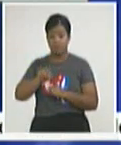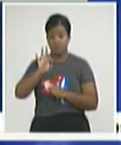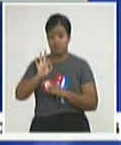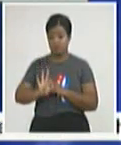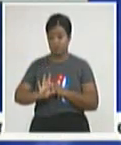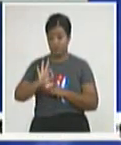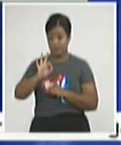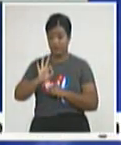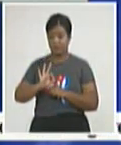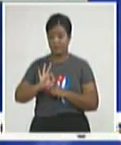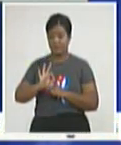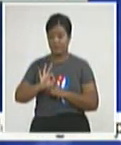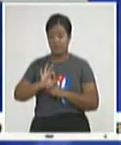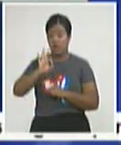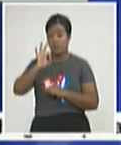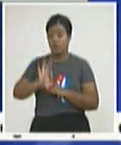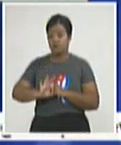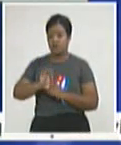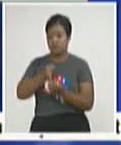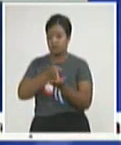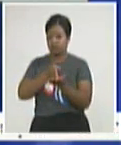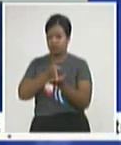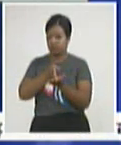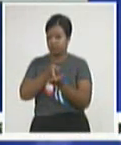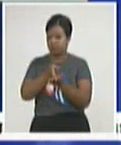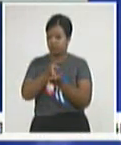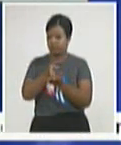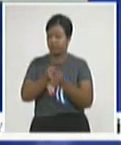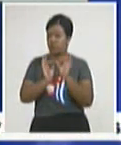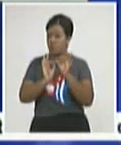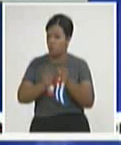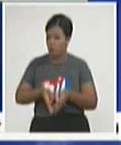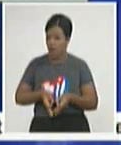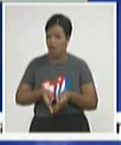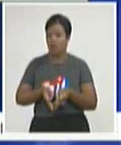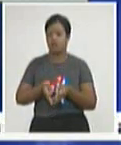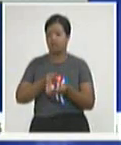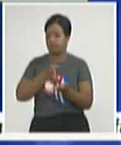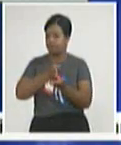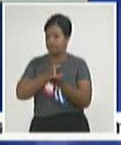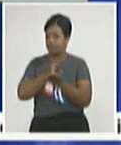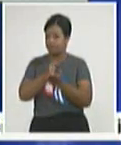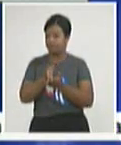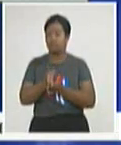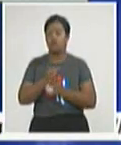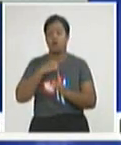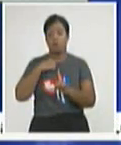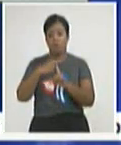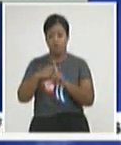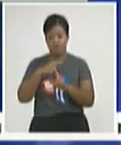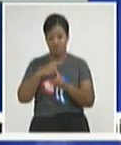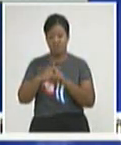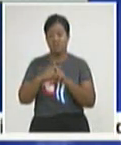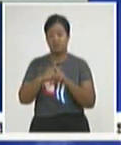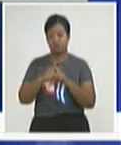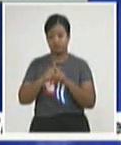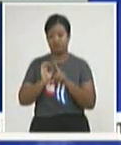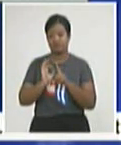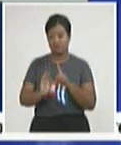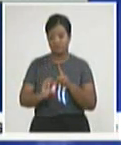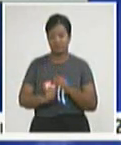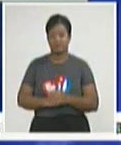99,8%, este es un porciento que se mantiene más o menos estable, han resultado positivos como